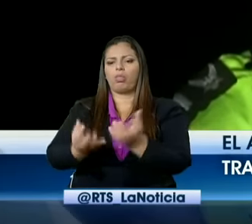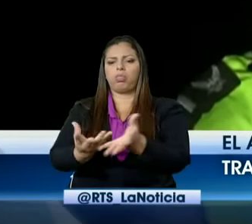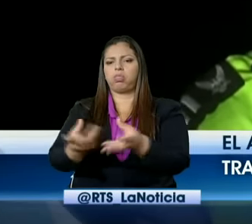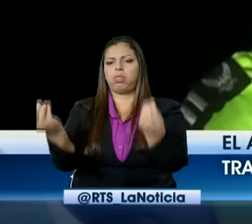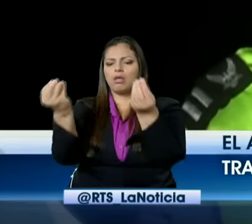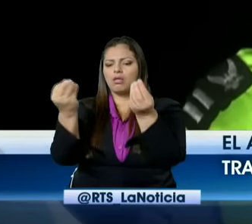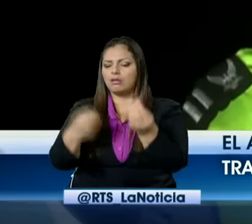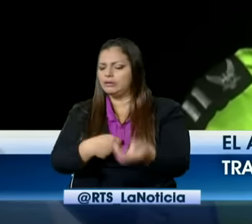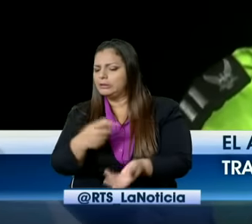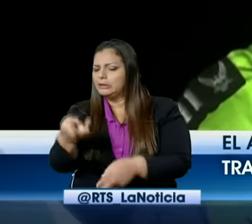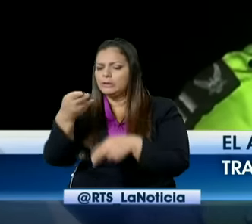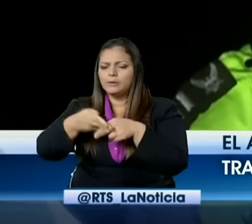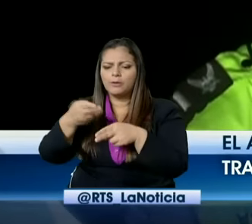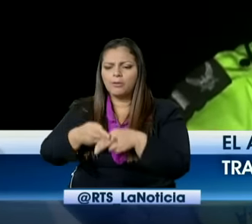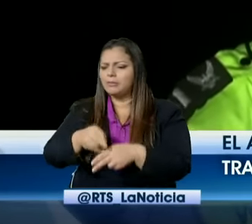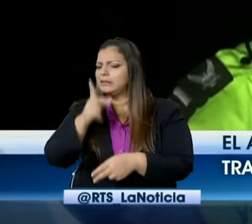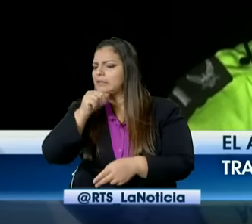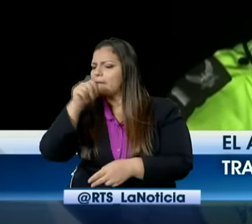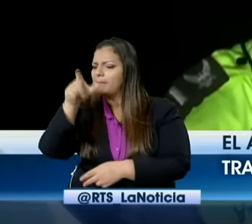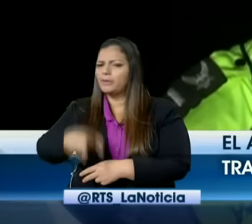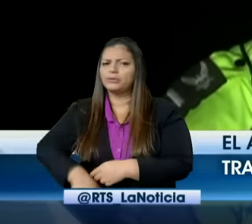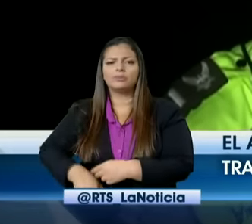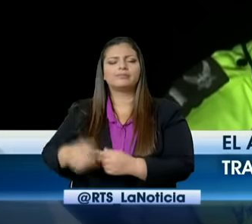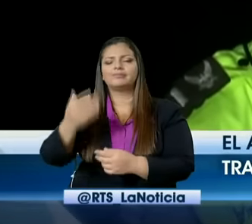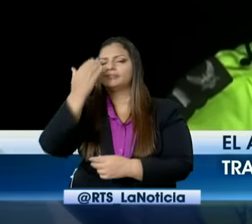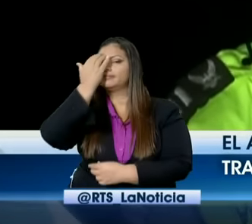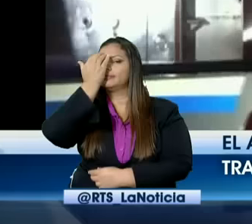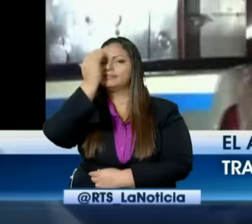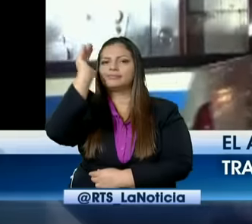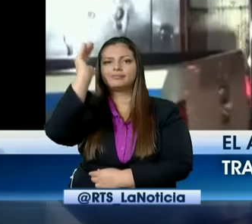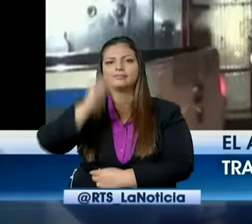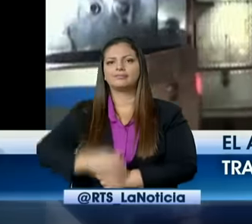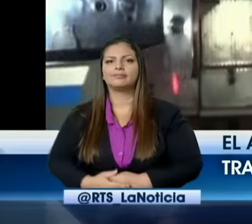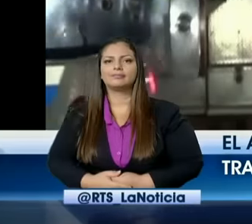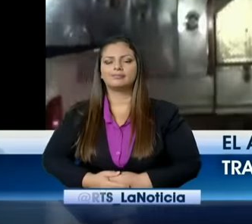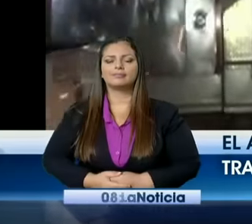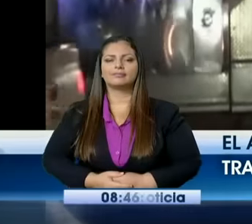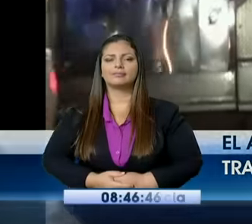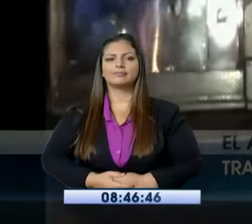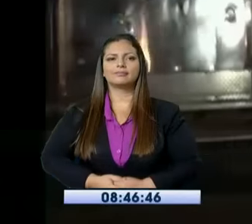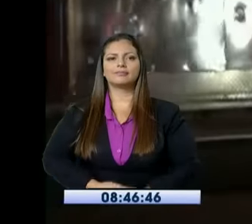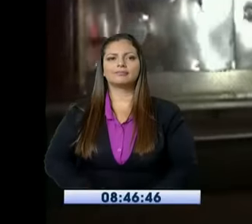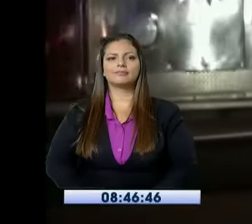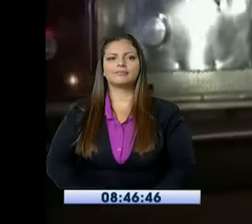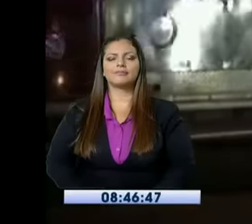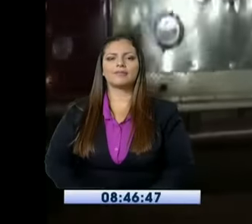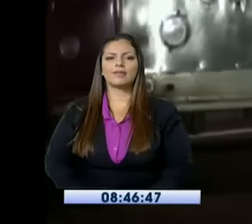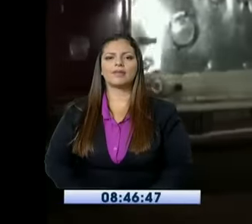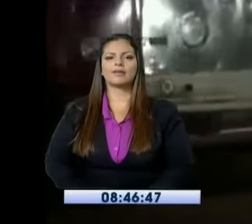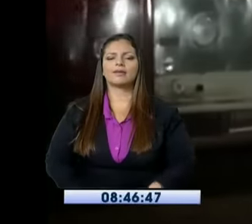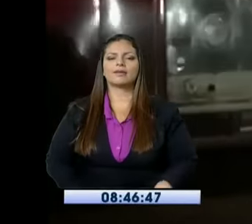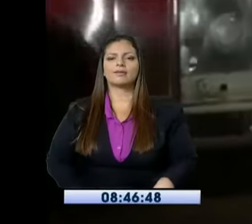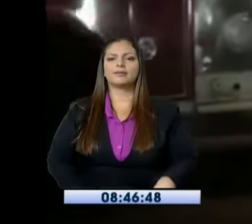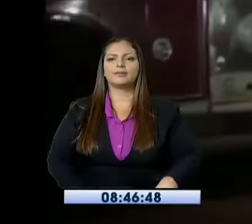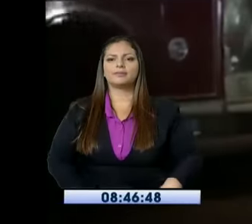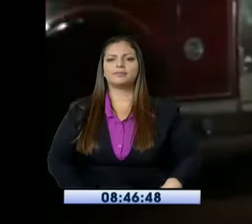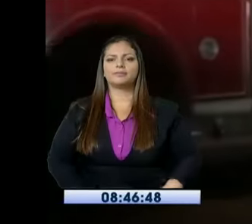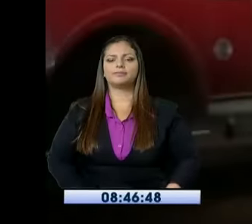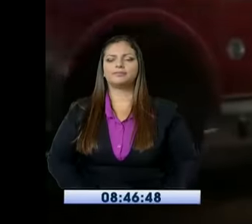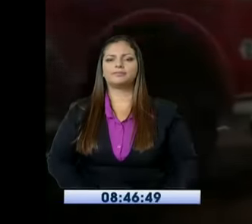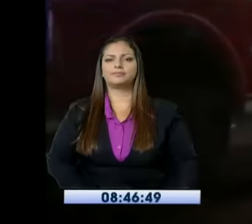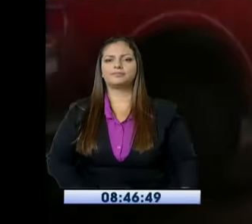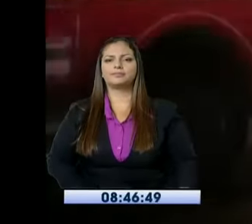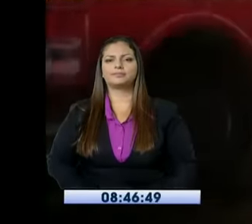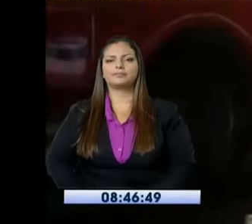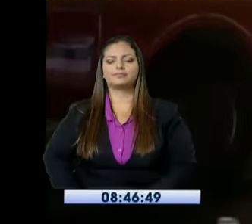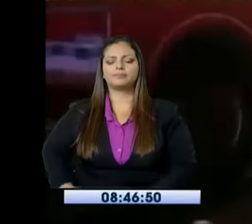vehículo... Efectivamente, perdió sus documentos el señor fallecido. Con cámaras Eduardo García desde Montecristi, provincia de Manabí, informó Wendy